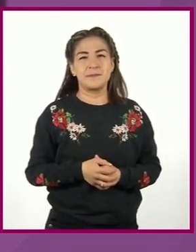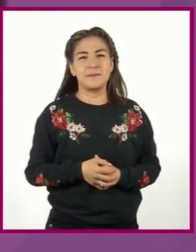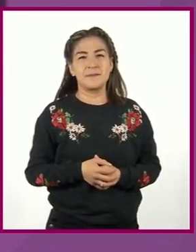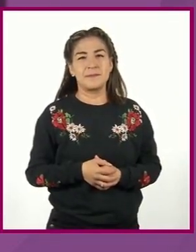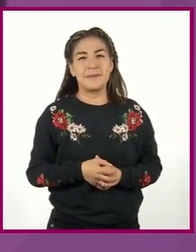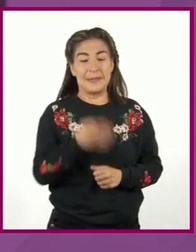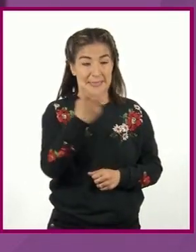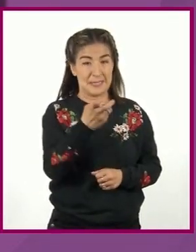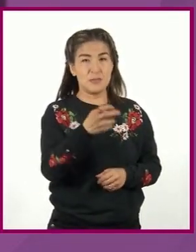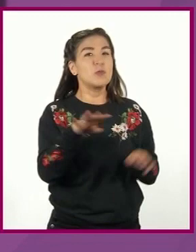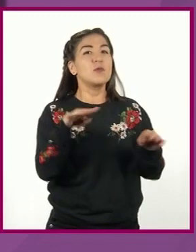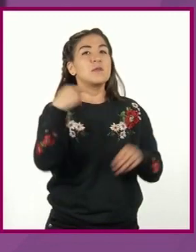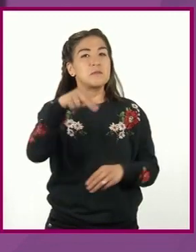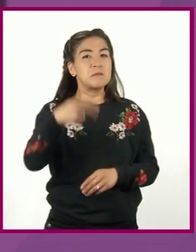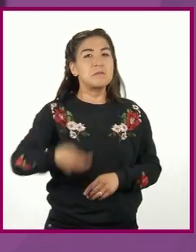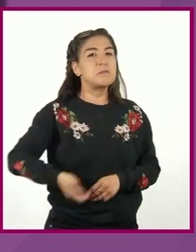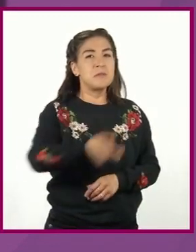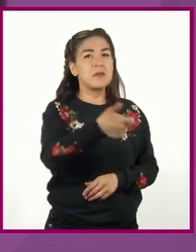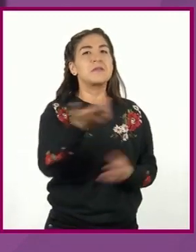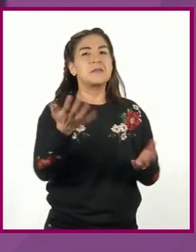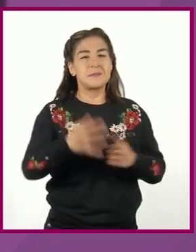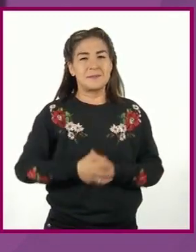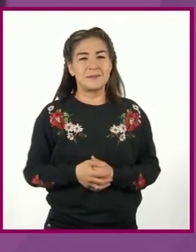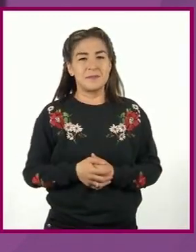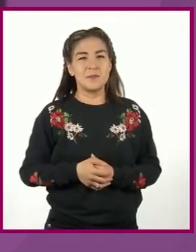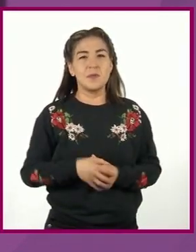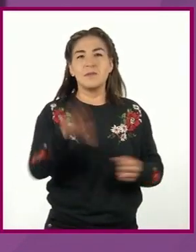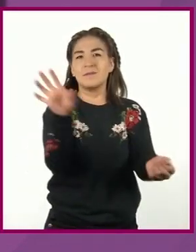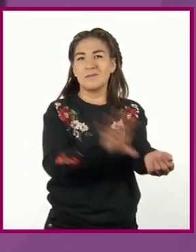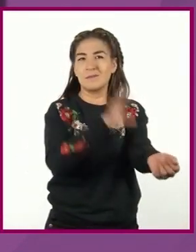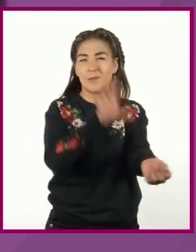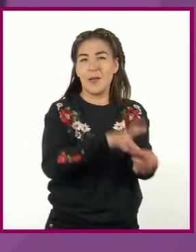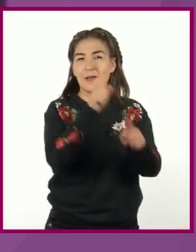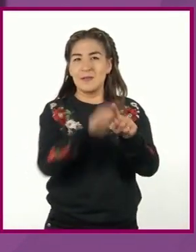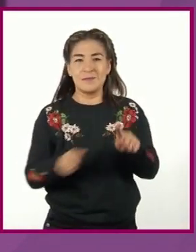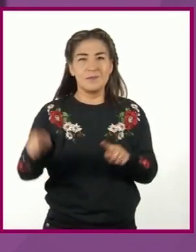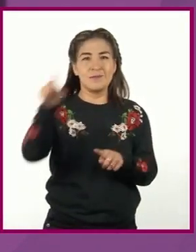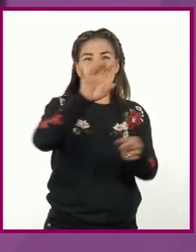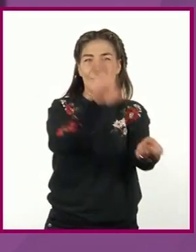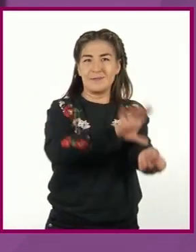A este movimiento de la carga se le conoce como corriente eléctrica.